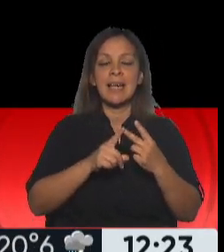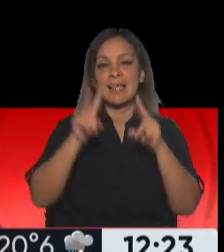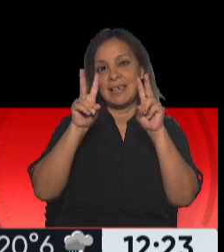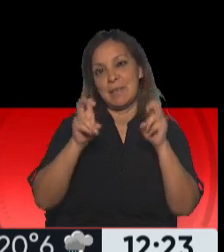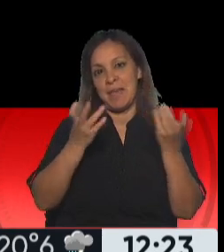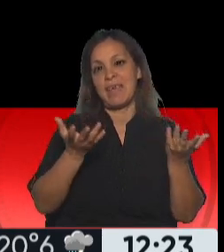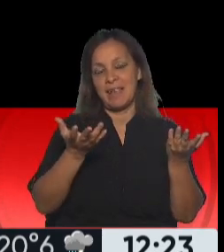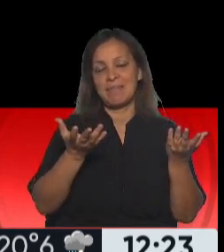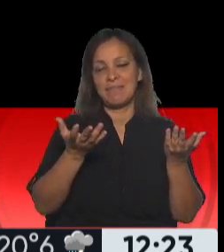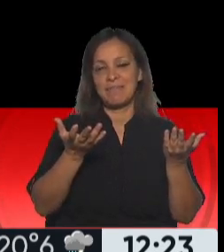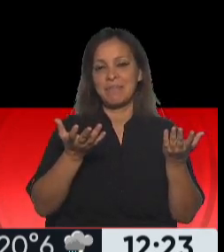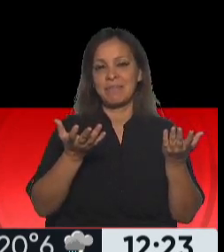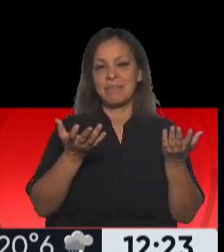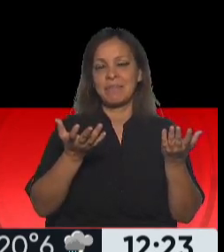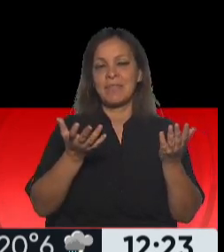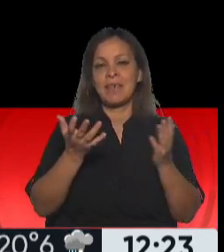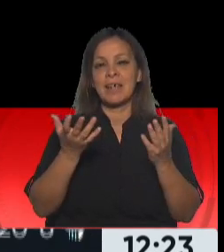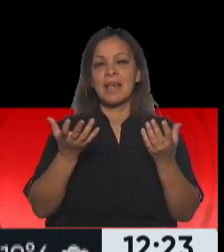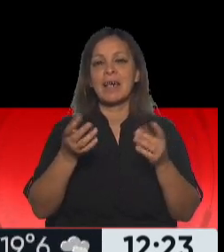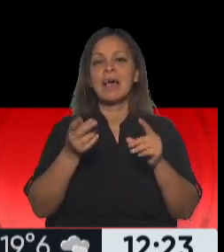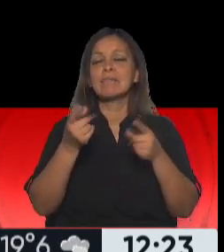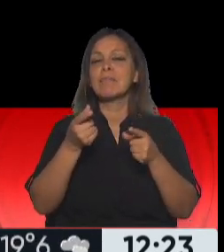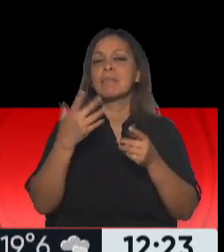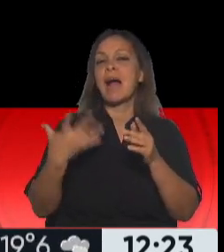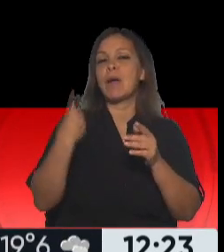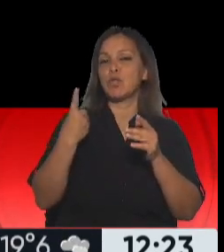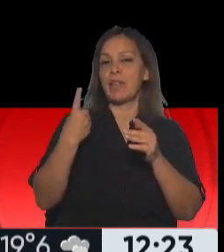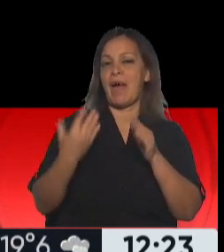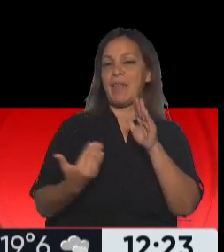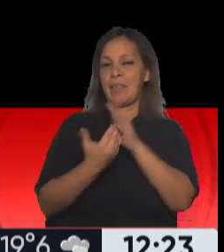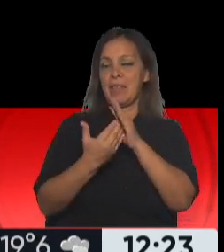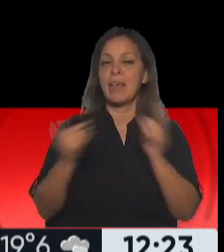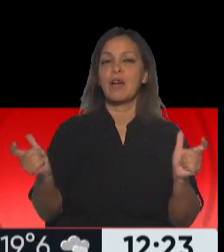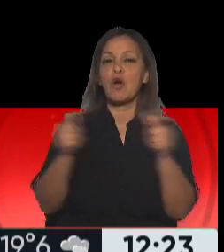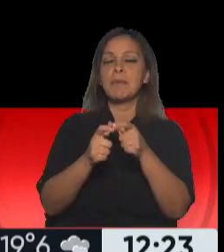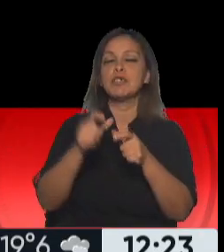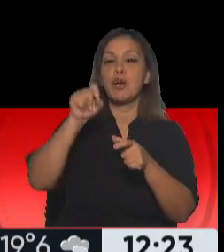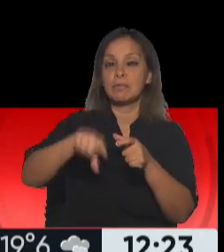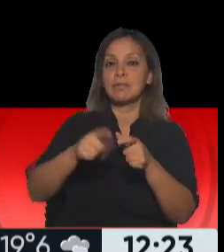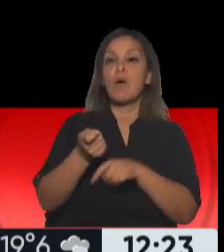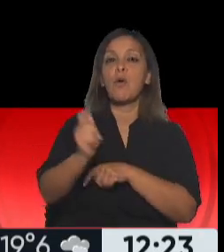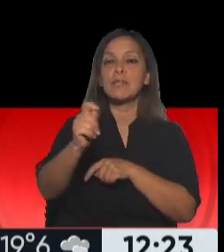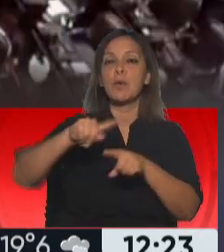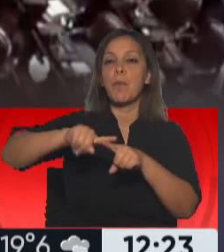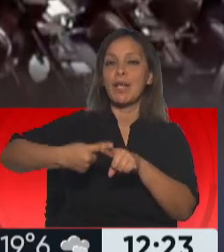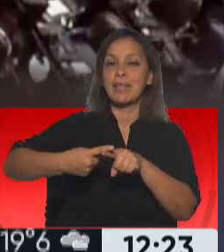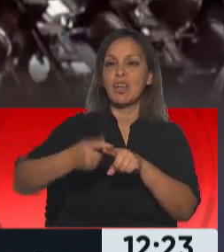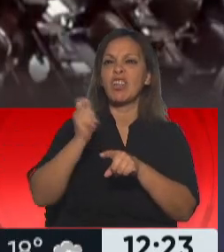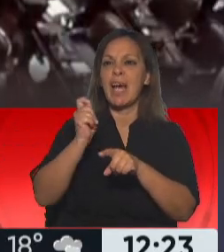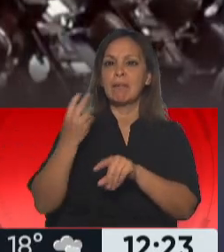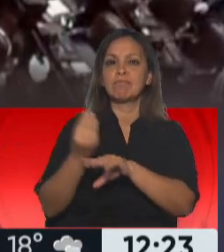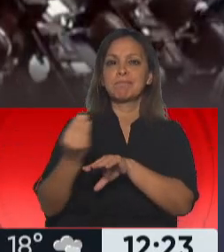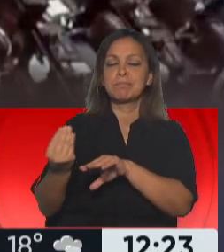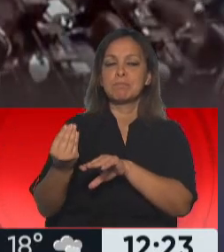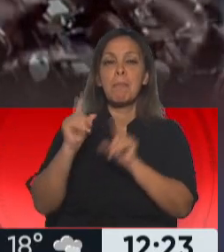la convalidación de las autoridades de la Comisión de Juicio Político, que nos tenemos que remontar a abril del año